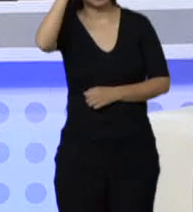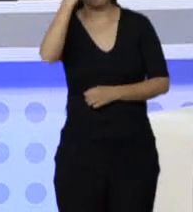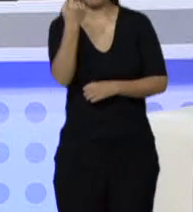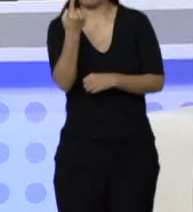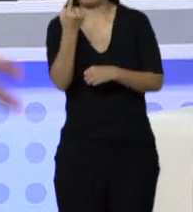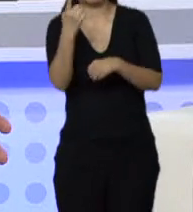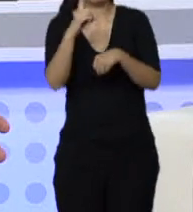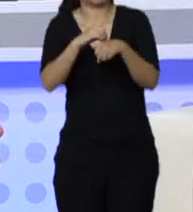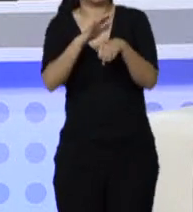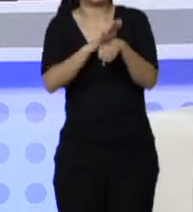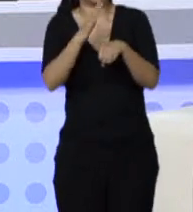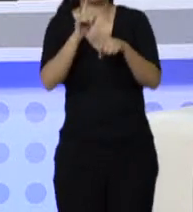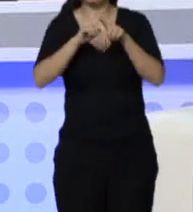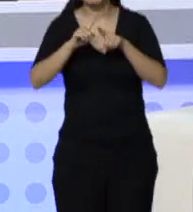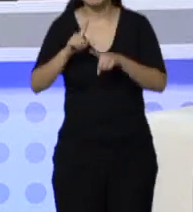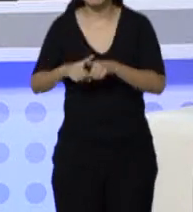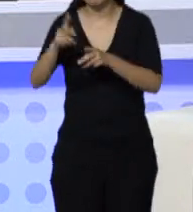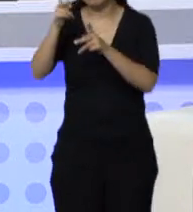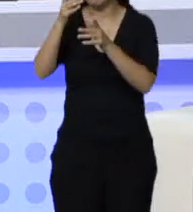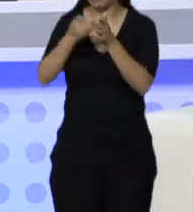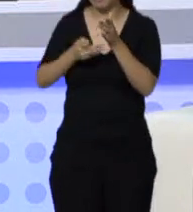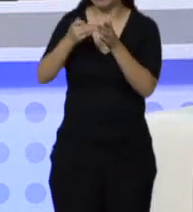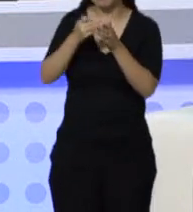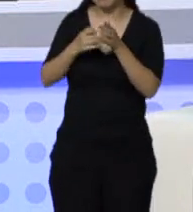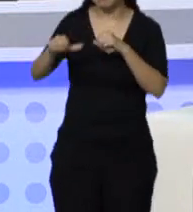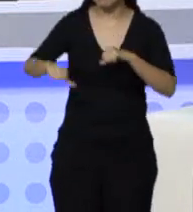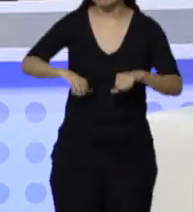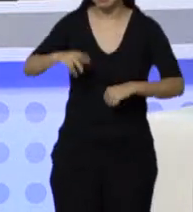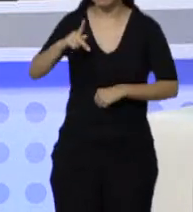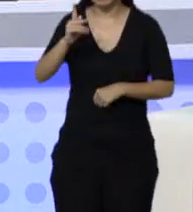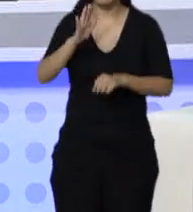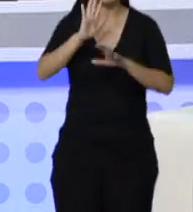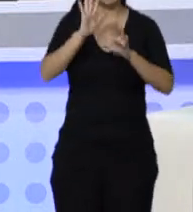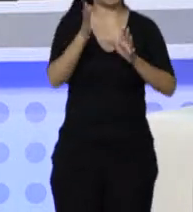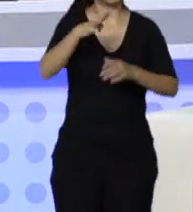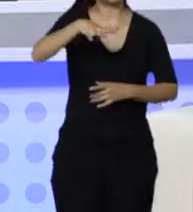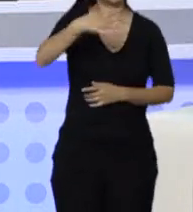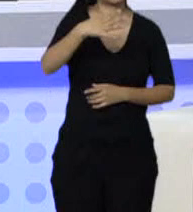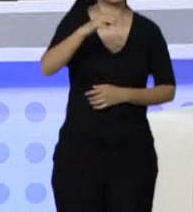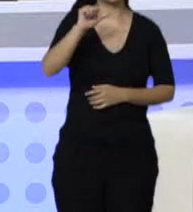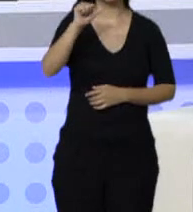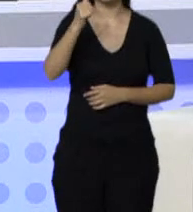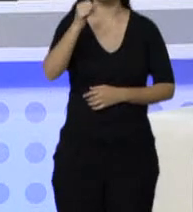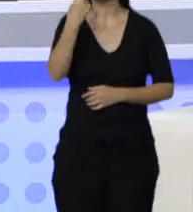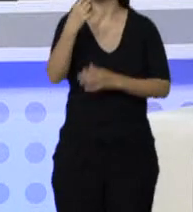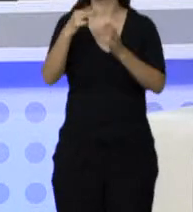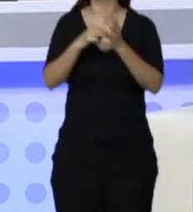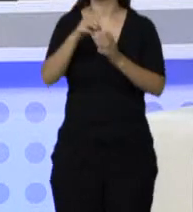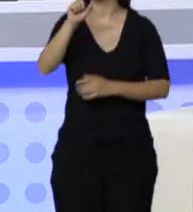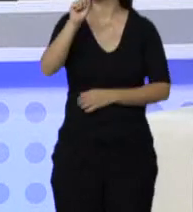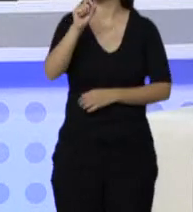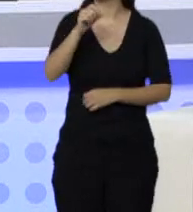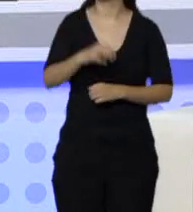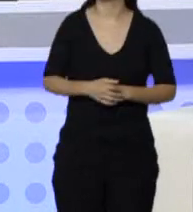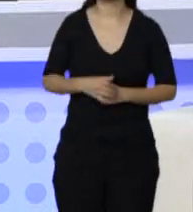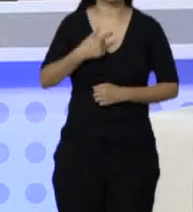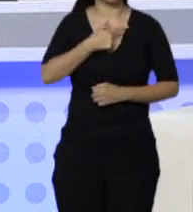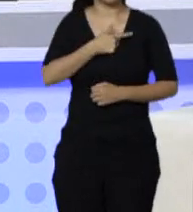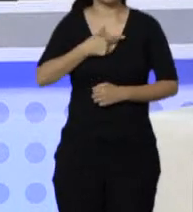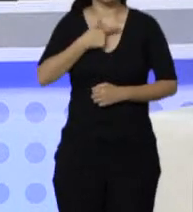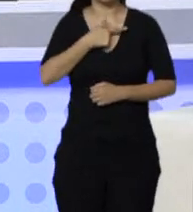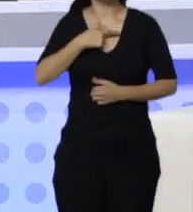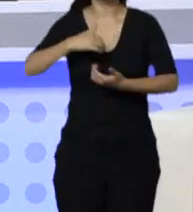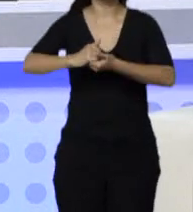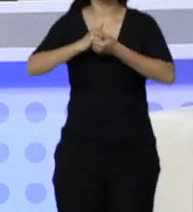para todos los pendientes que nos quedan pero no la realidad es que ya es 14 de agosto de 2020 y me da muchísimo gusto como